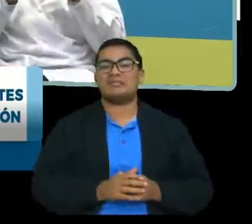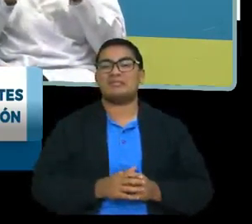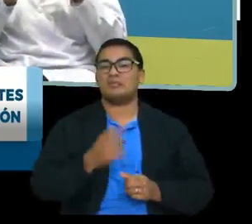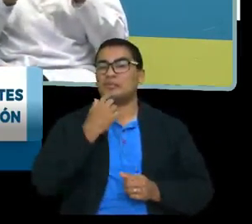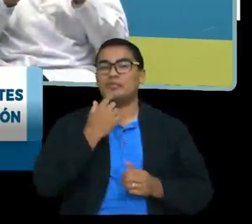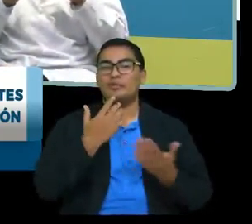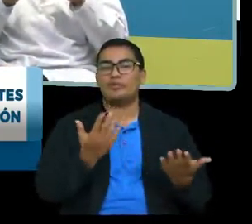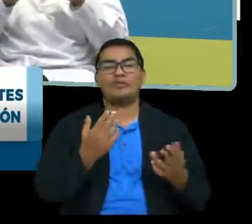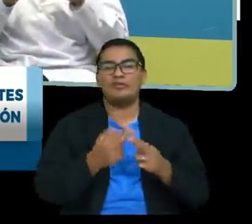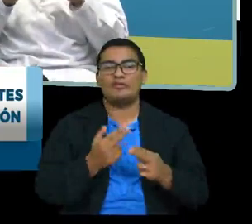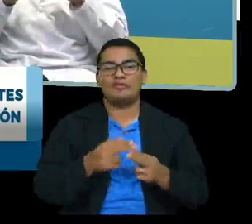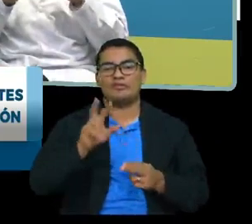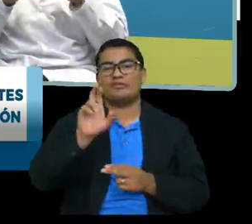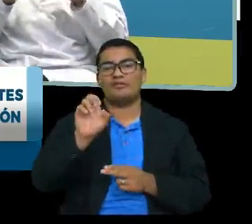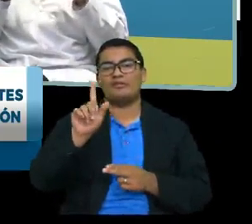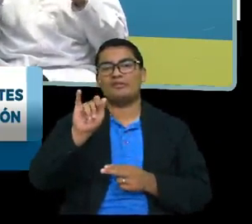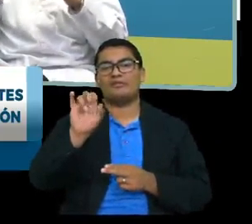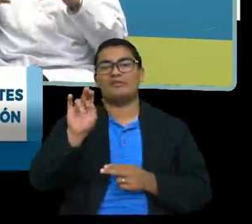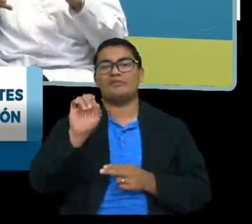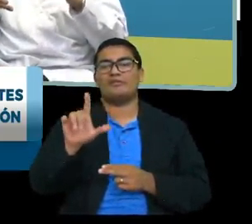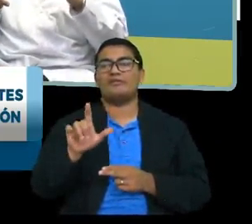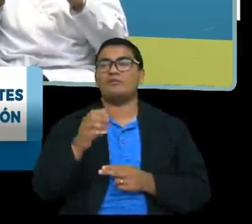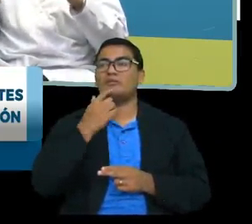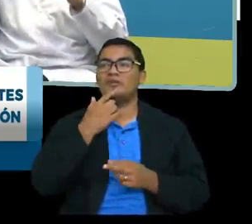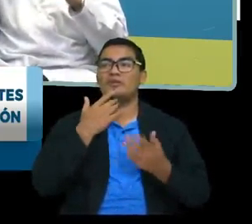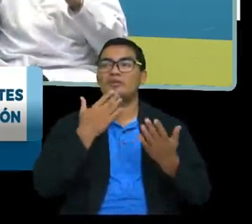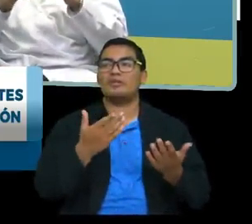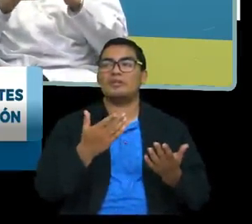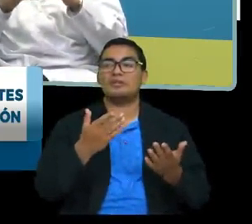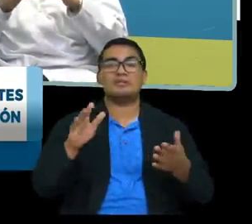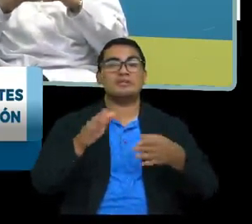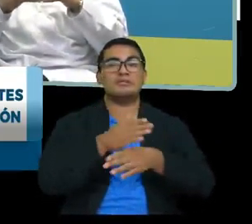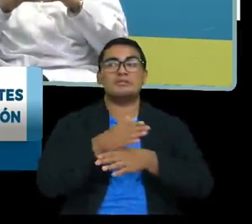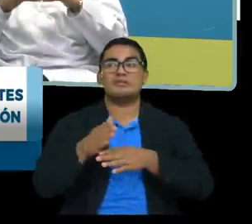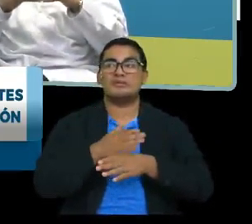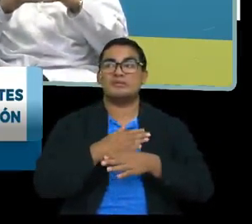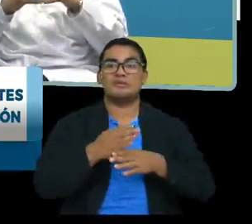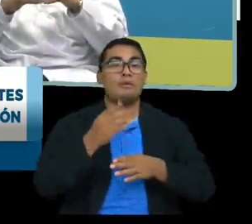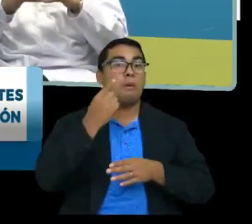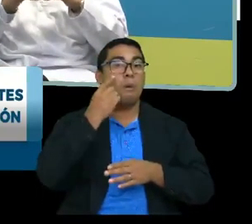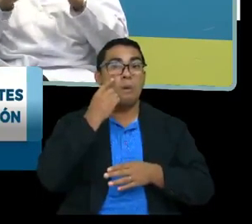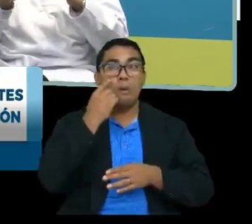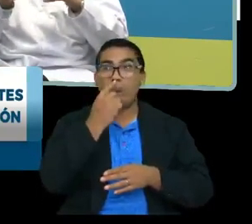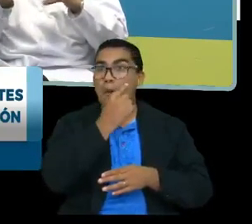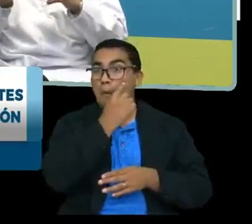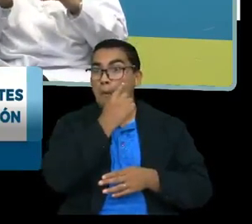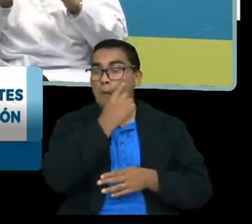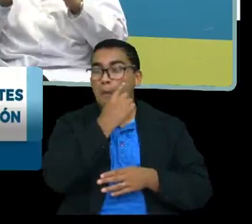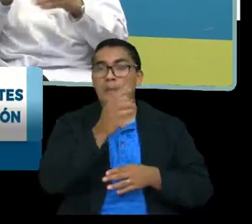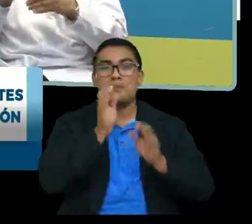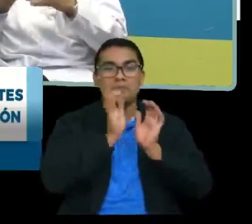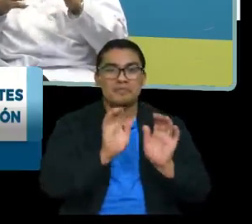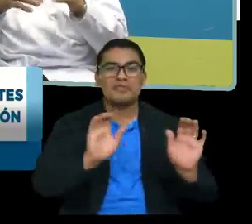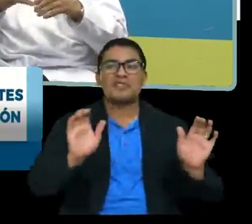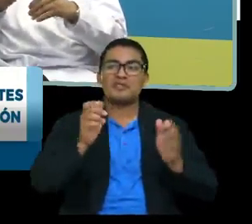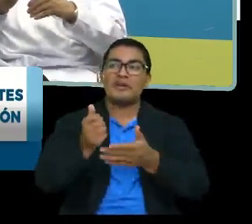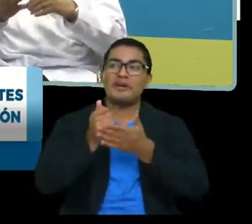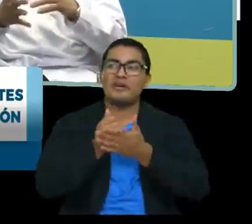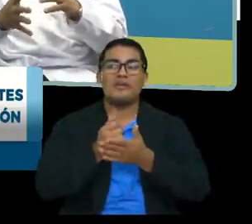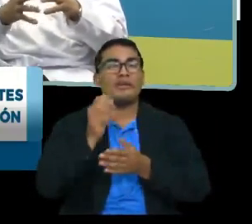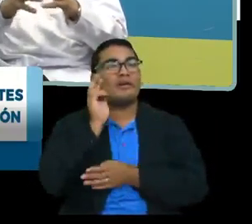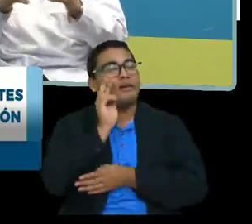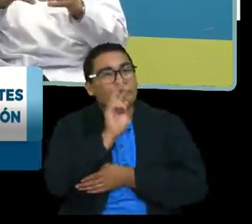así? Bueno, porque actúa principalmente a nivel de la retina, del ojo. Entonces a los niños ayuda a lo que es la